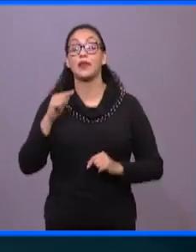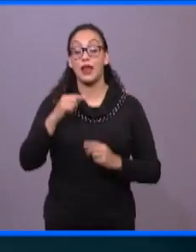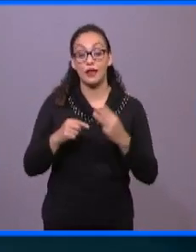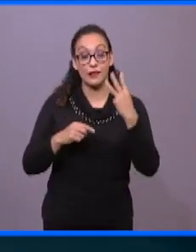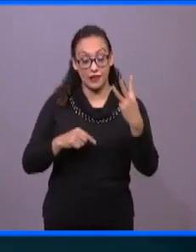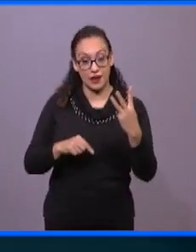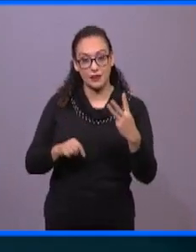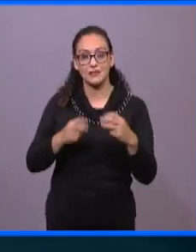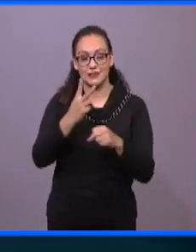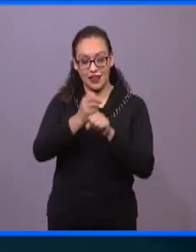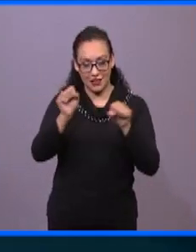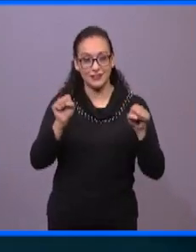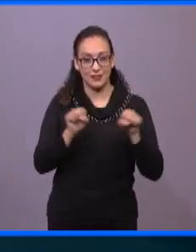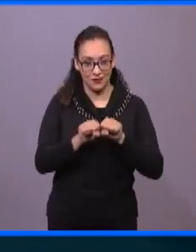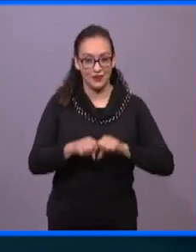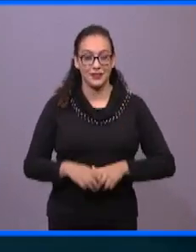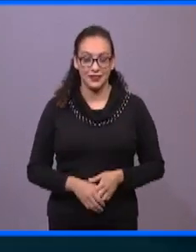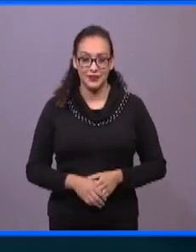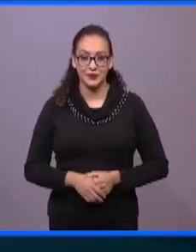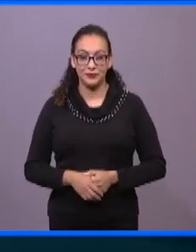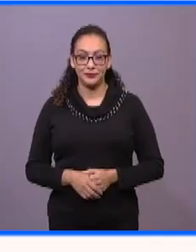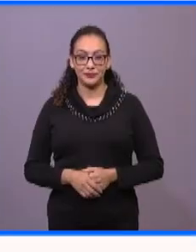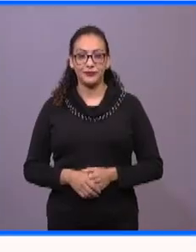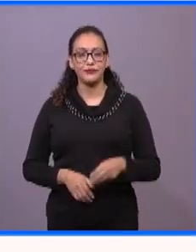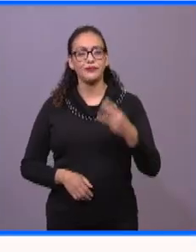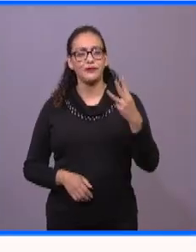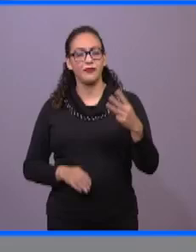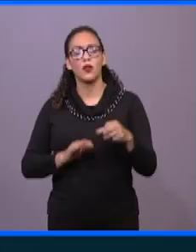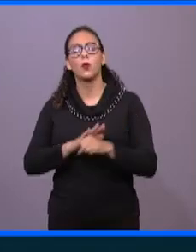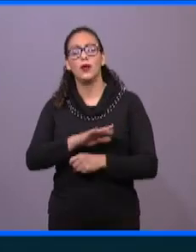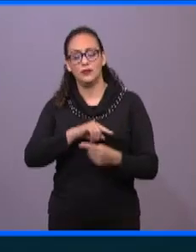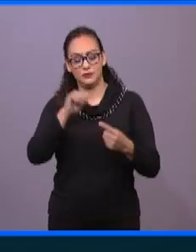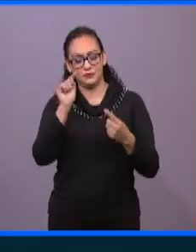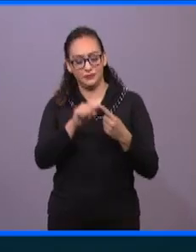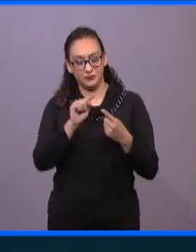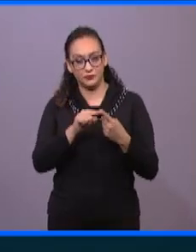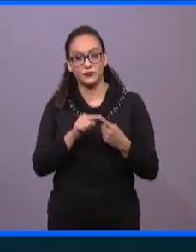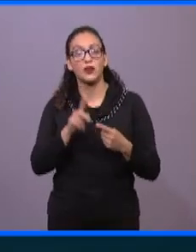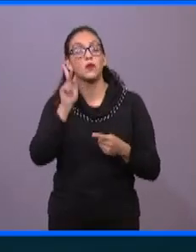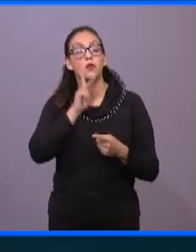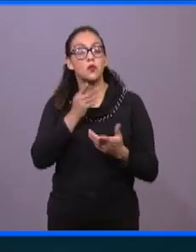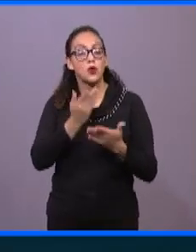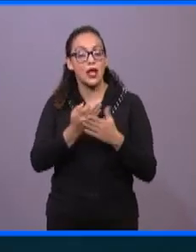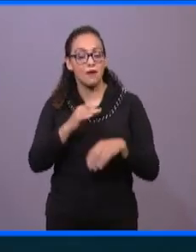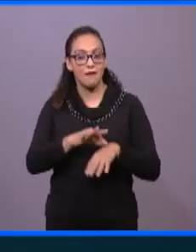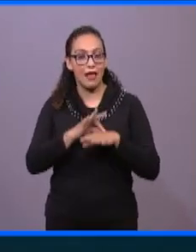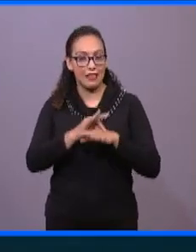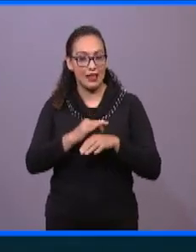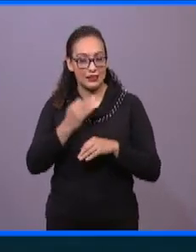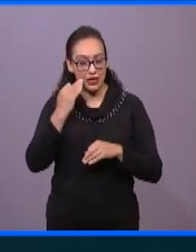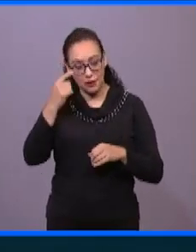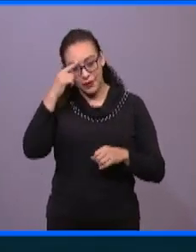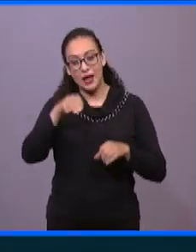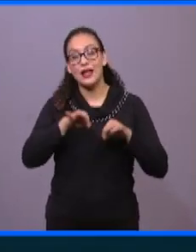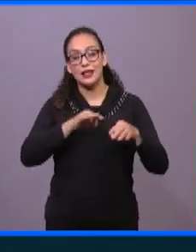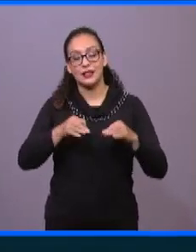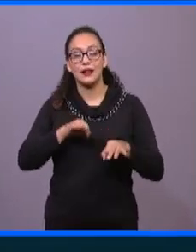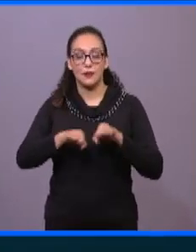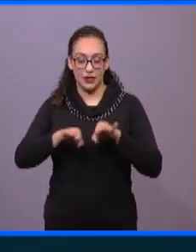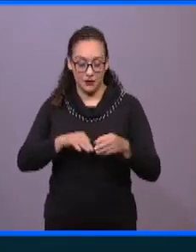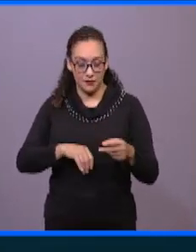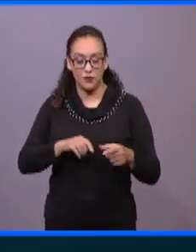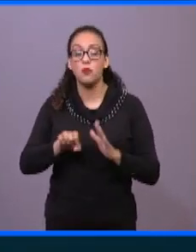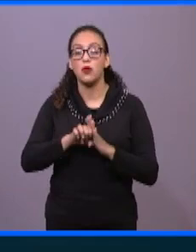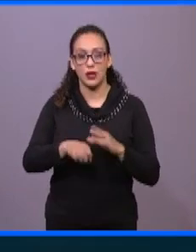3 son de la segunda sala de la Corte. Estos criterios llevan por rubro prueba testimonial en el procedimiento laboral. Si la